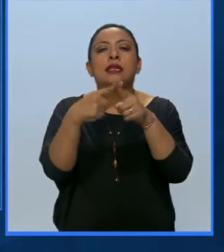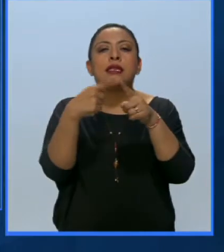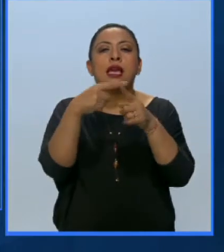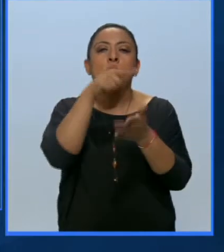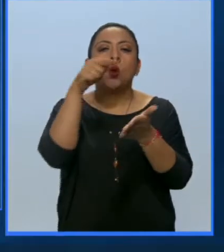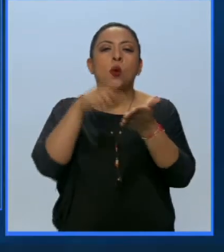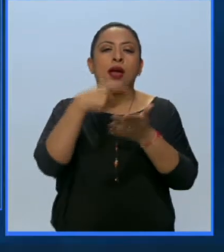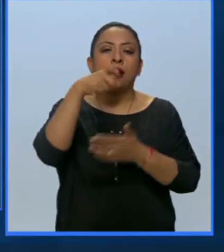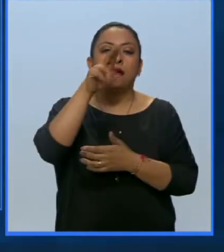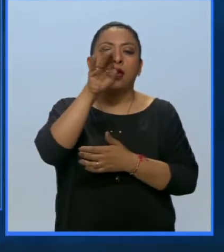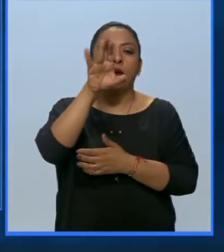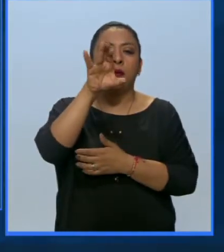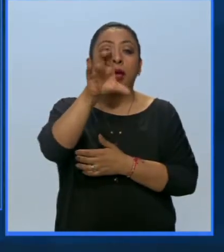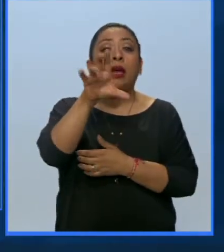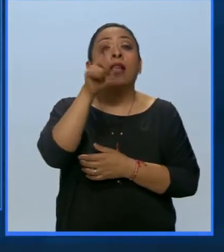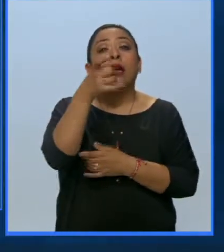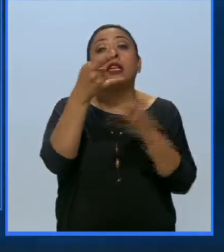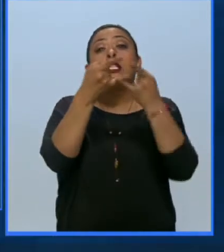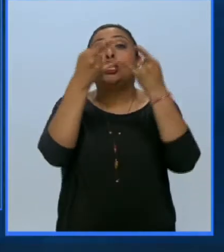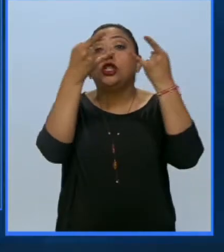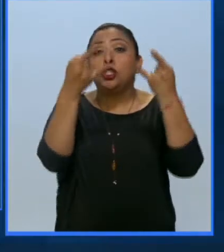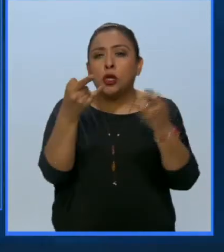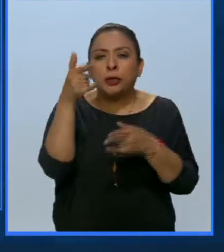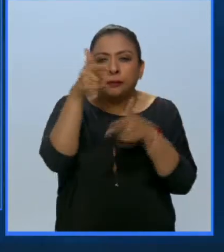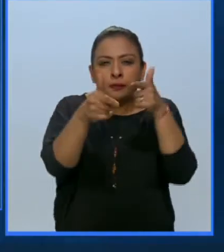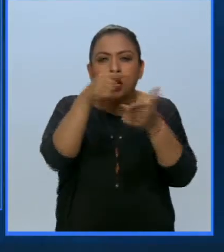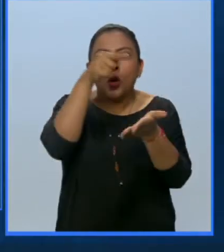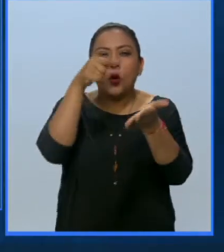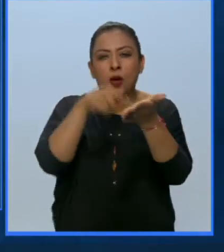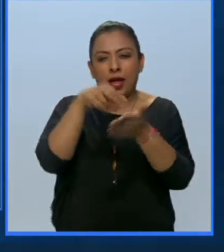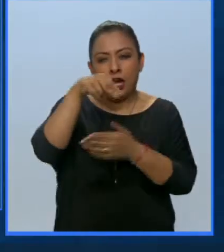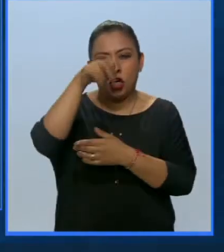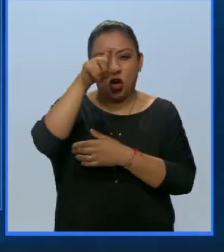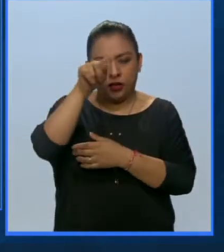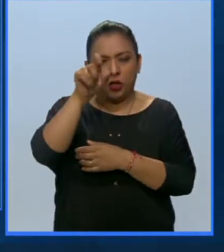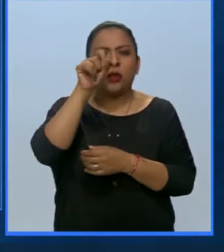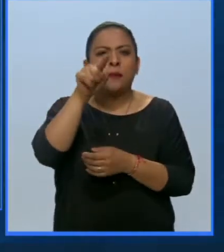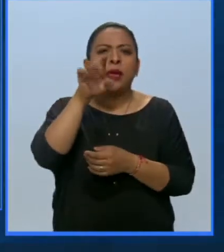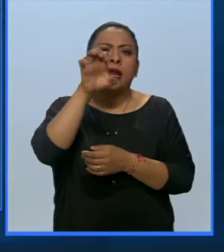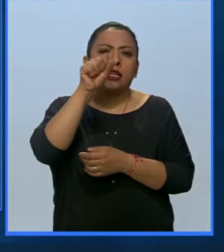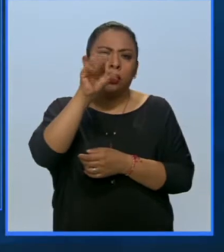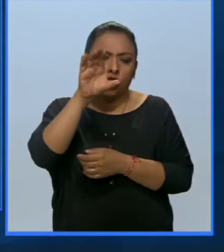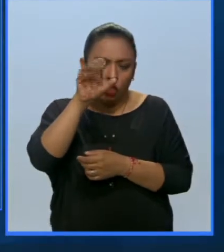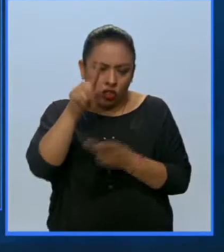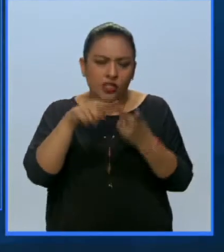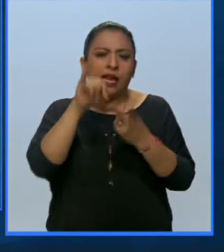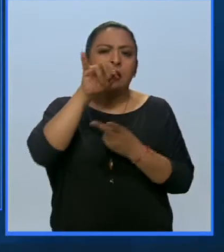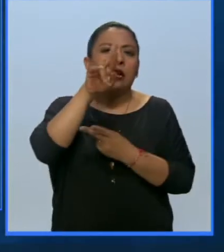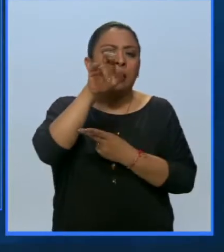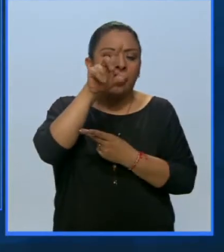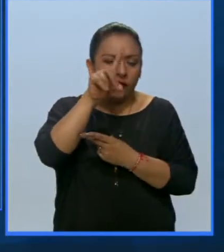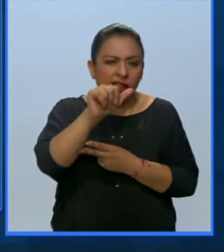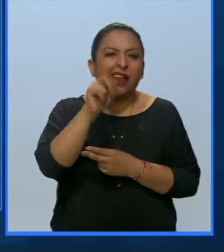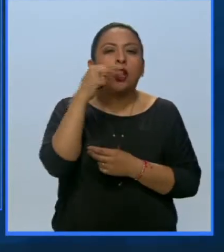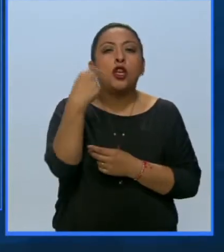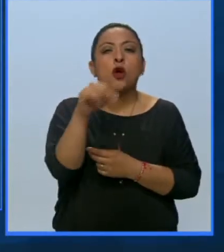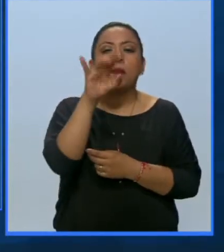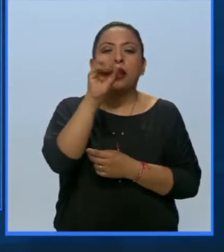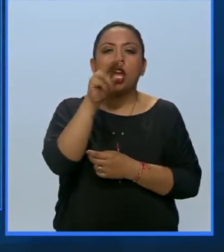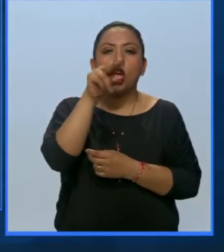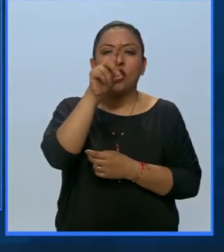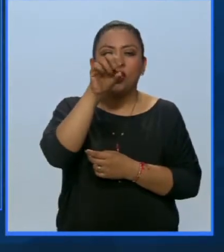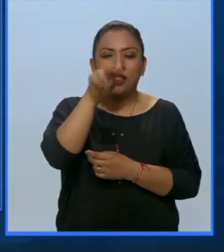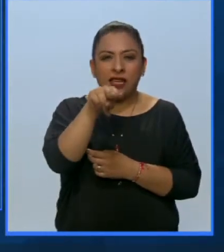Quebec. Esto es una leyenda que se puede encontrar en los países nórdicos, pero también en Escocia y en Irlanda. Se llama Ondín. Digamos